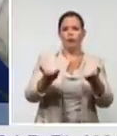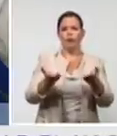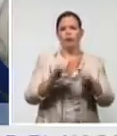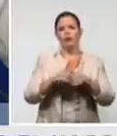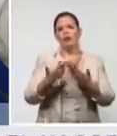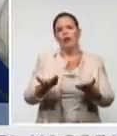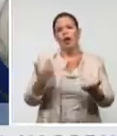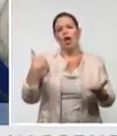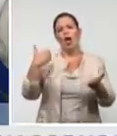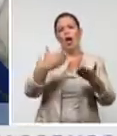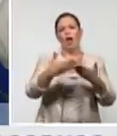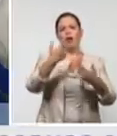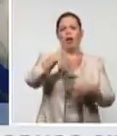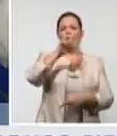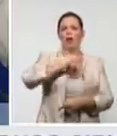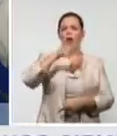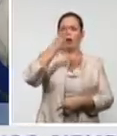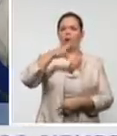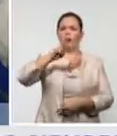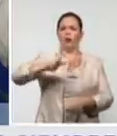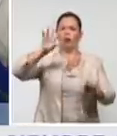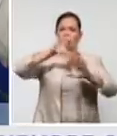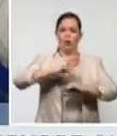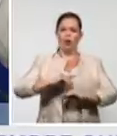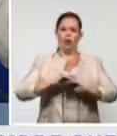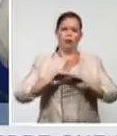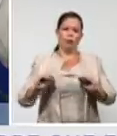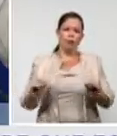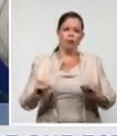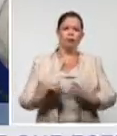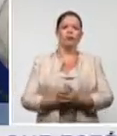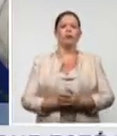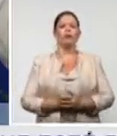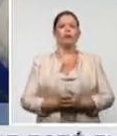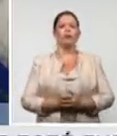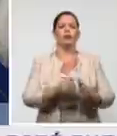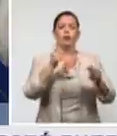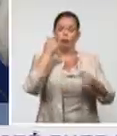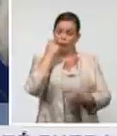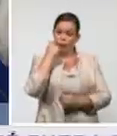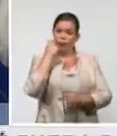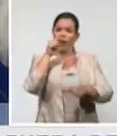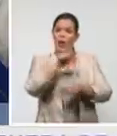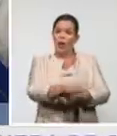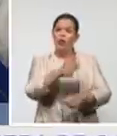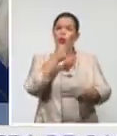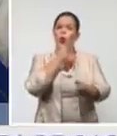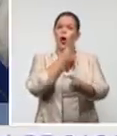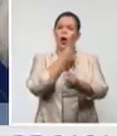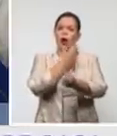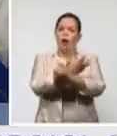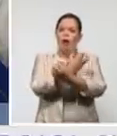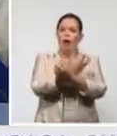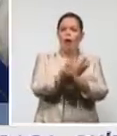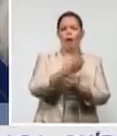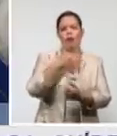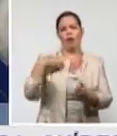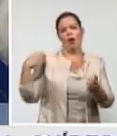el día de ayer a las 12 de la noche. Estos son los riesgos que tenemos y estas son las cosas